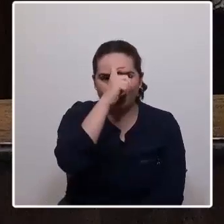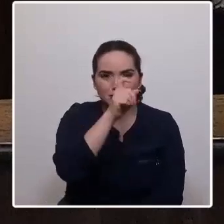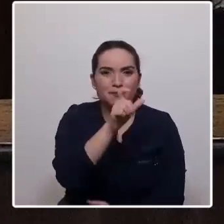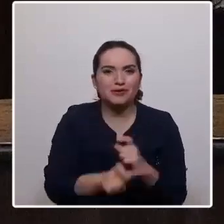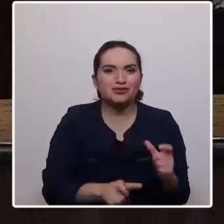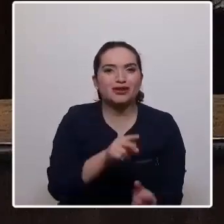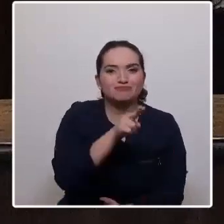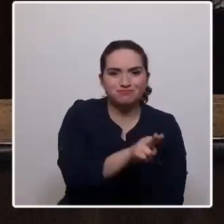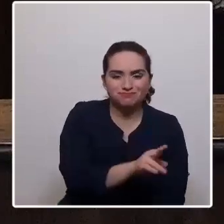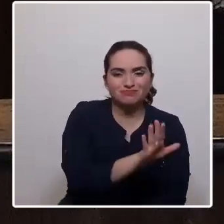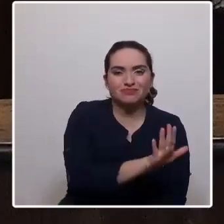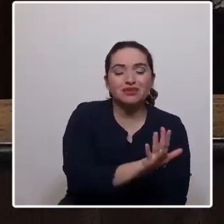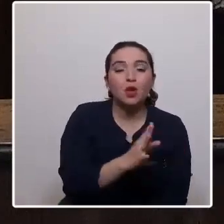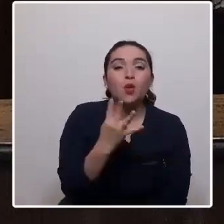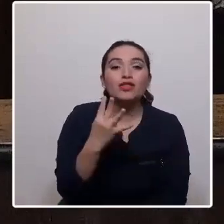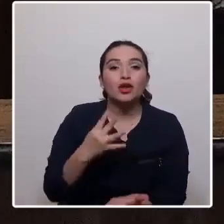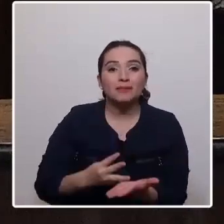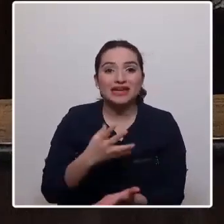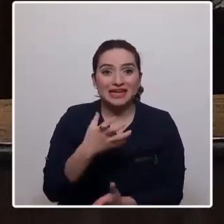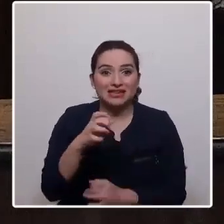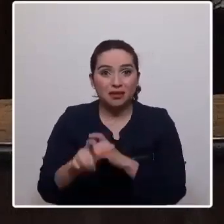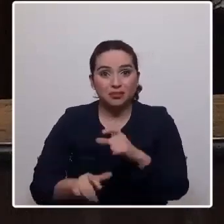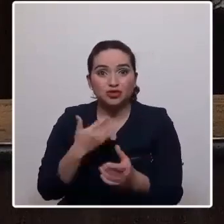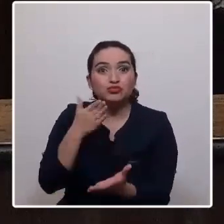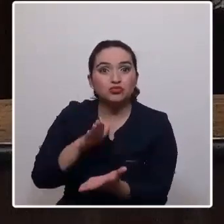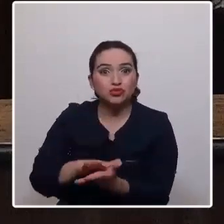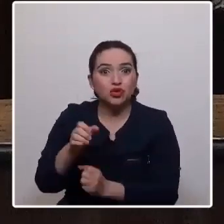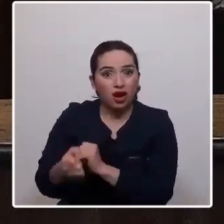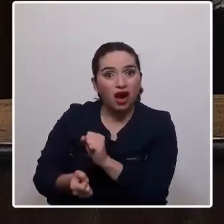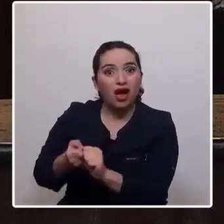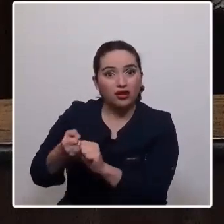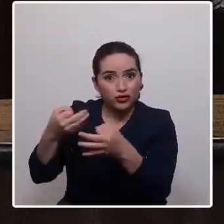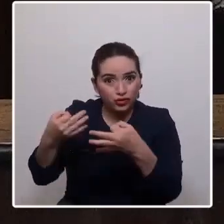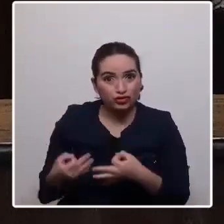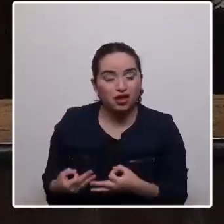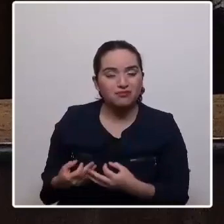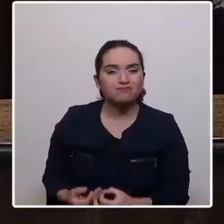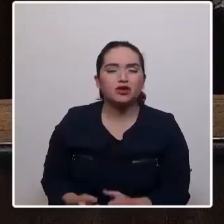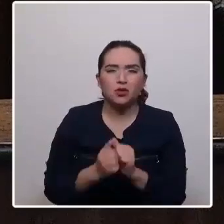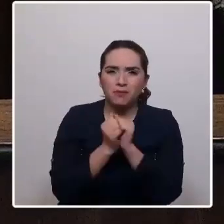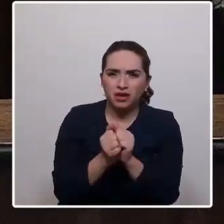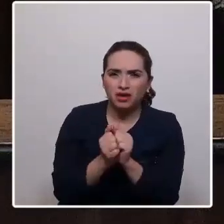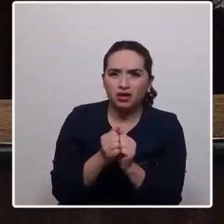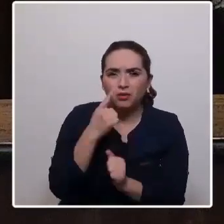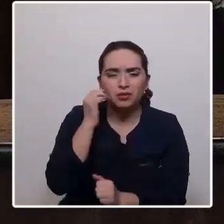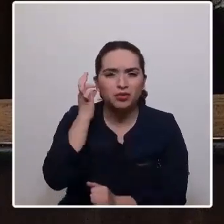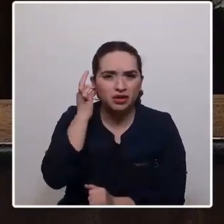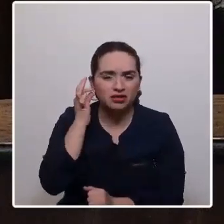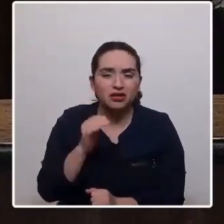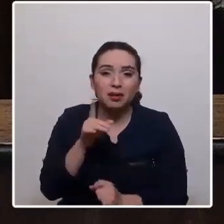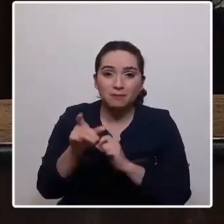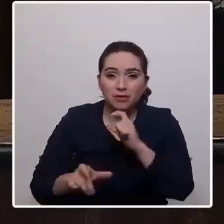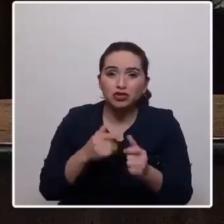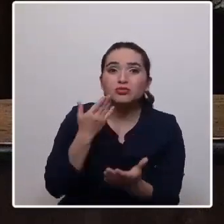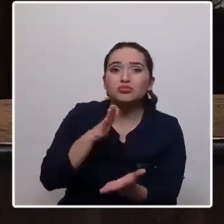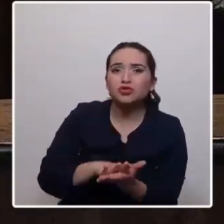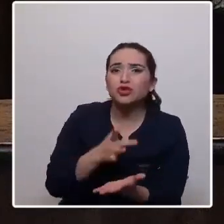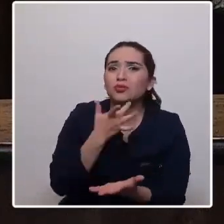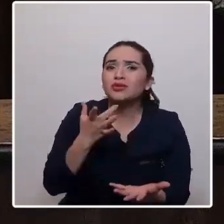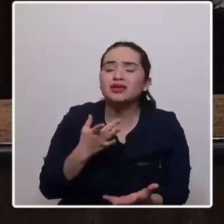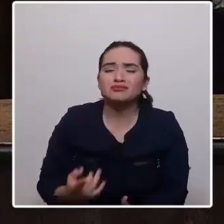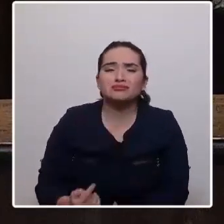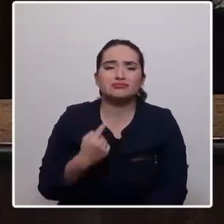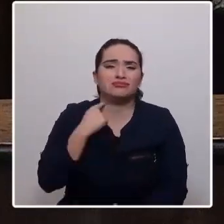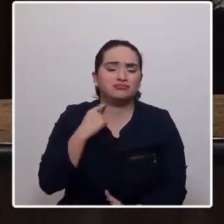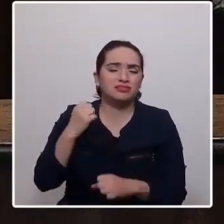4.500 defunciones cada año. Compañeras y compañeros, la gente muere y no poca por la consecuencia del impacto de la